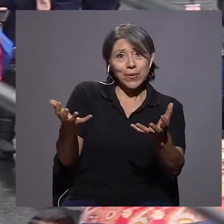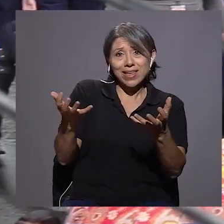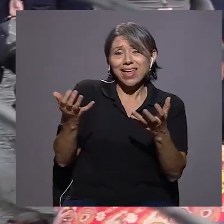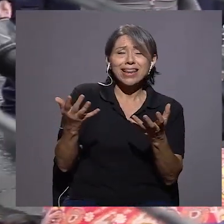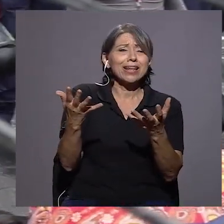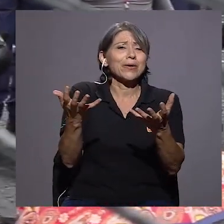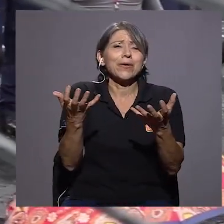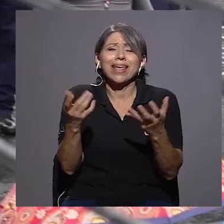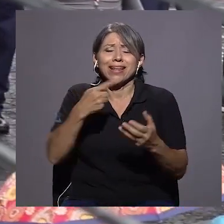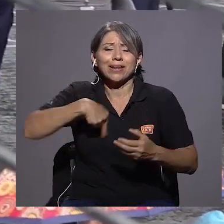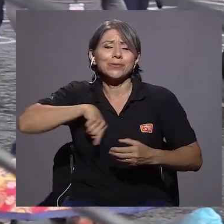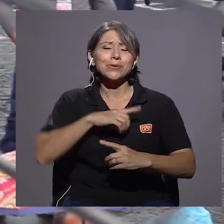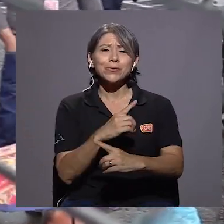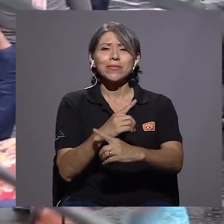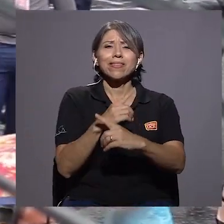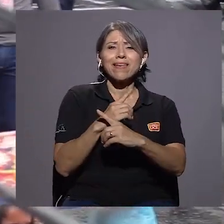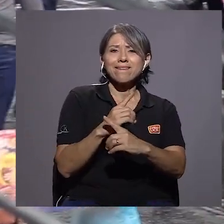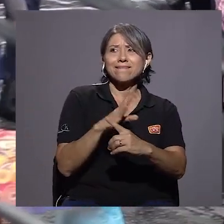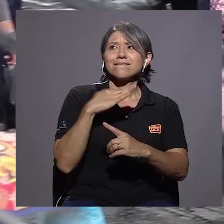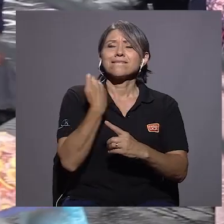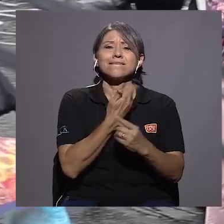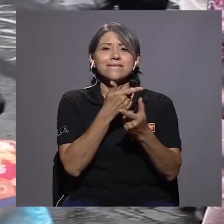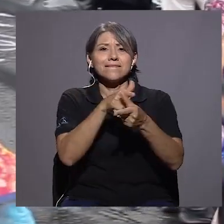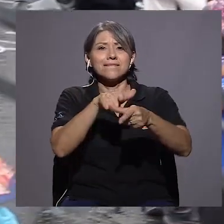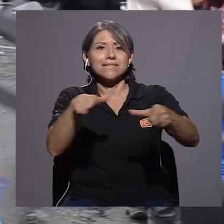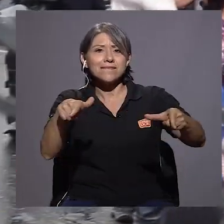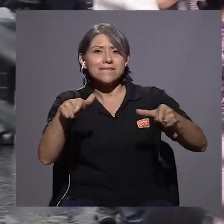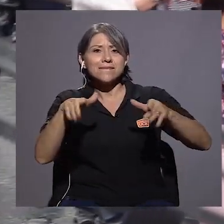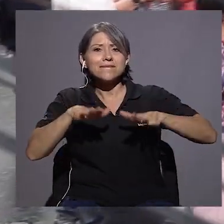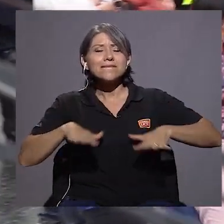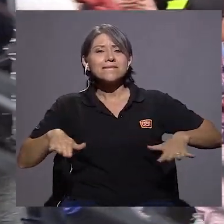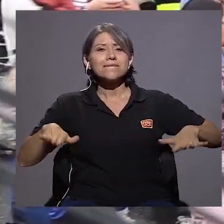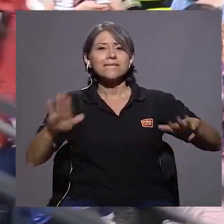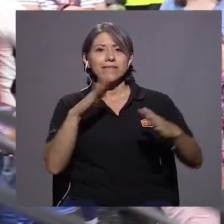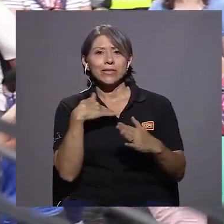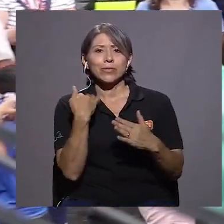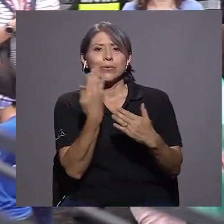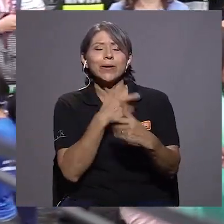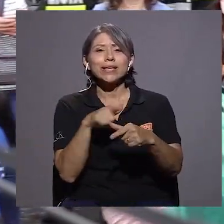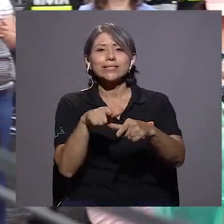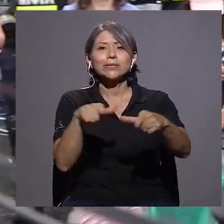quieren que defendamos nuestro lugar.